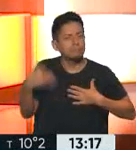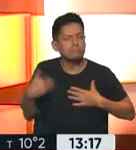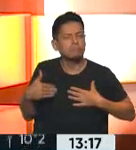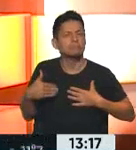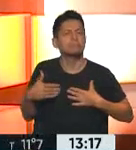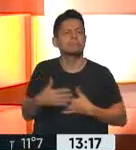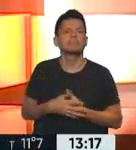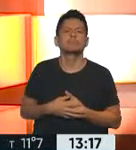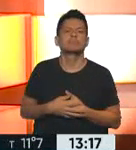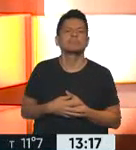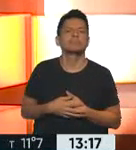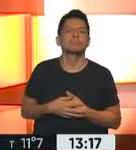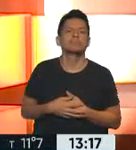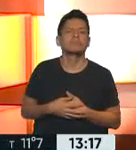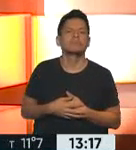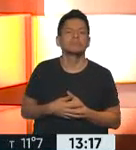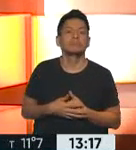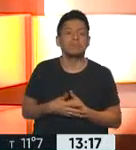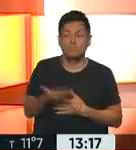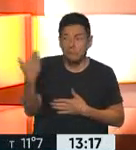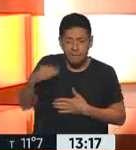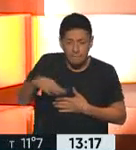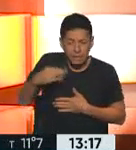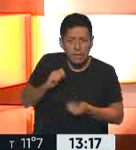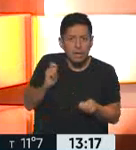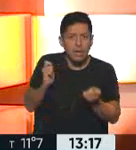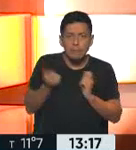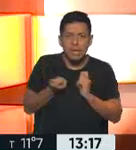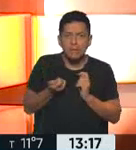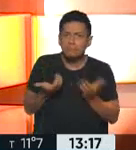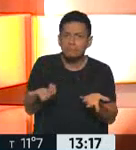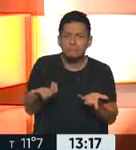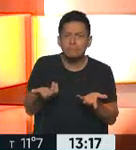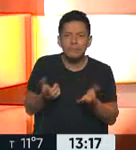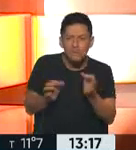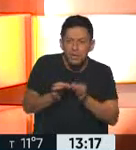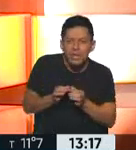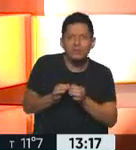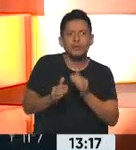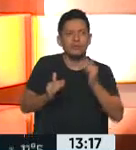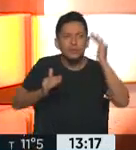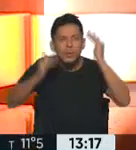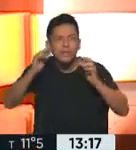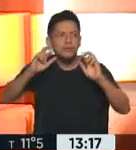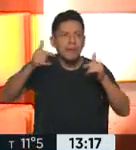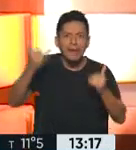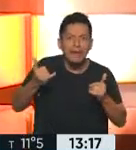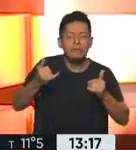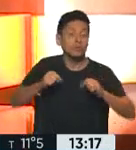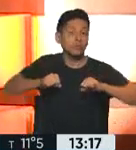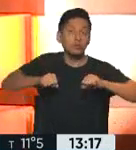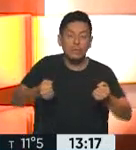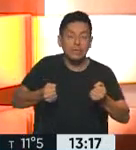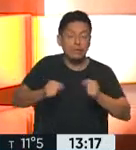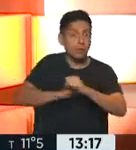se arrebatara de nuestras vidas todo lo que teníamos para vivir, todos los proyectos, todos los planes, y de un día para